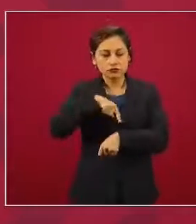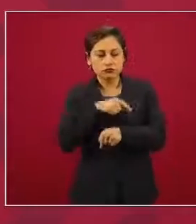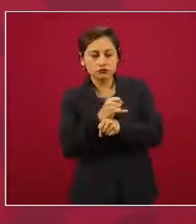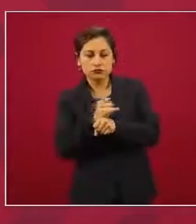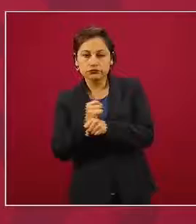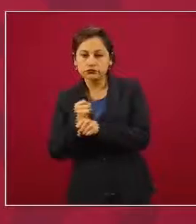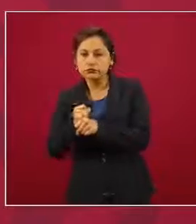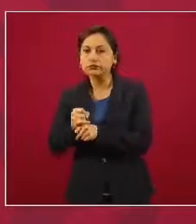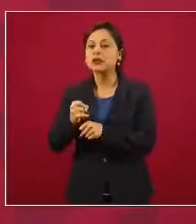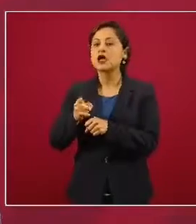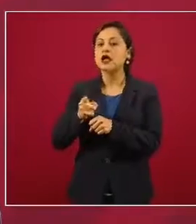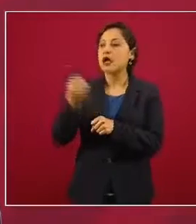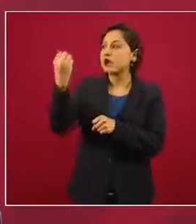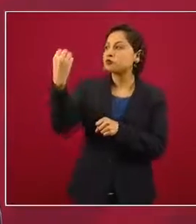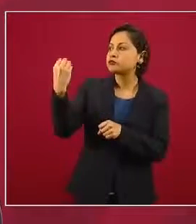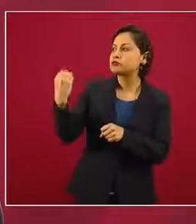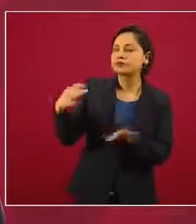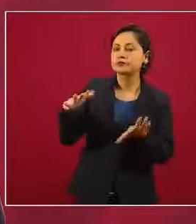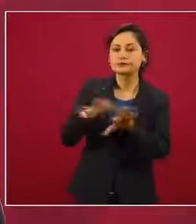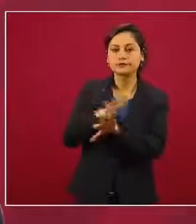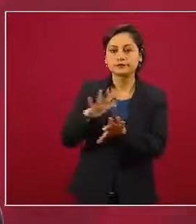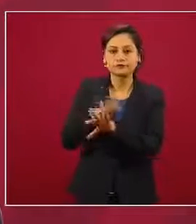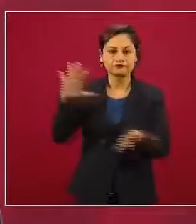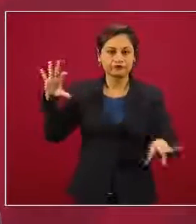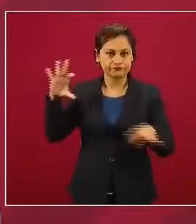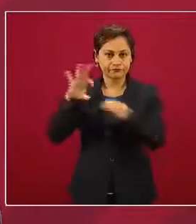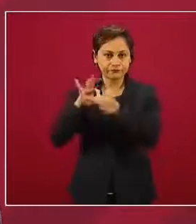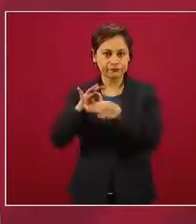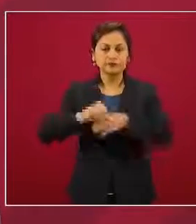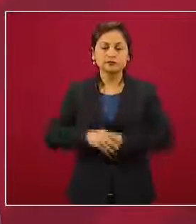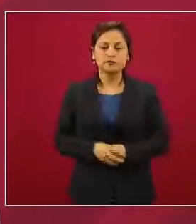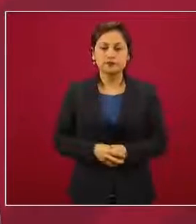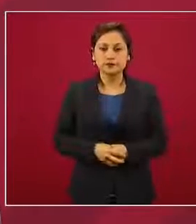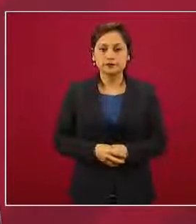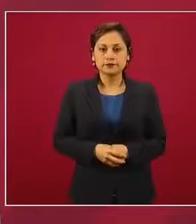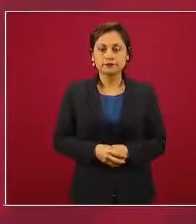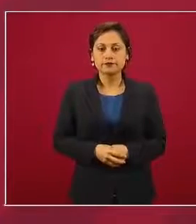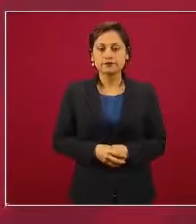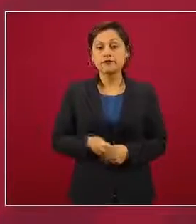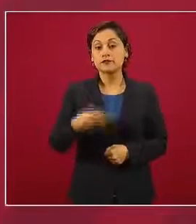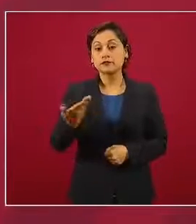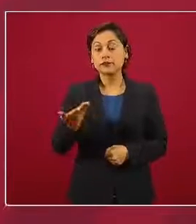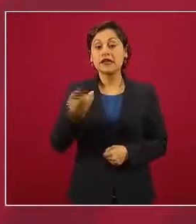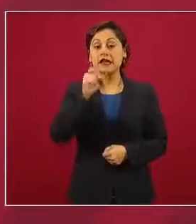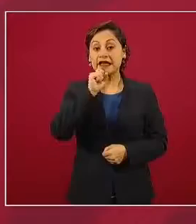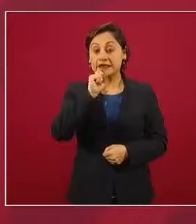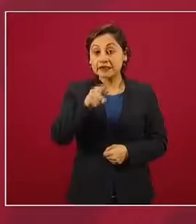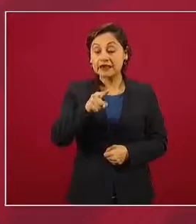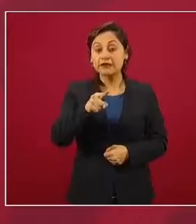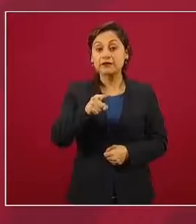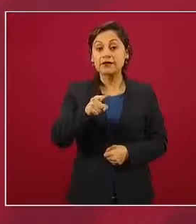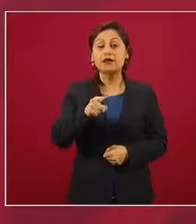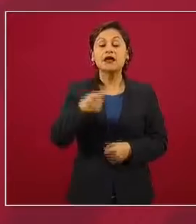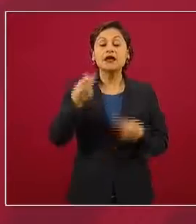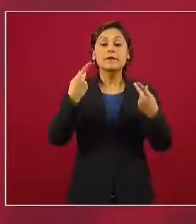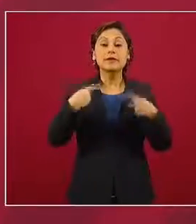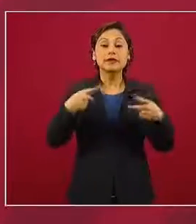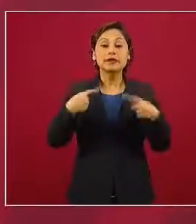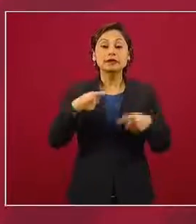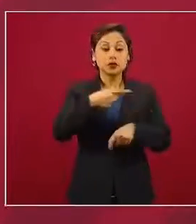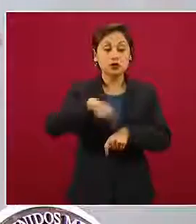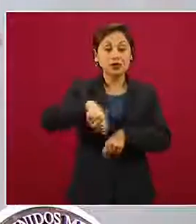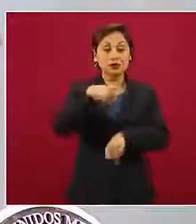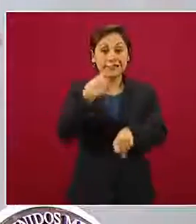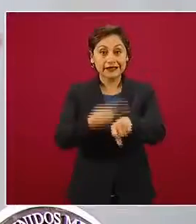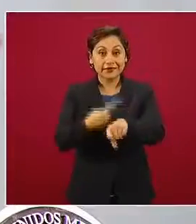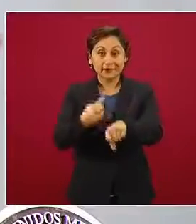en hospitales y, finalmente, el porcentaje de personas que teniendo los síntomas de COVID se identifica